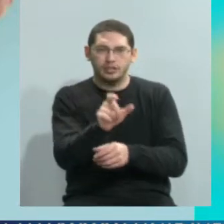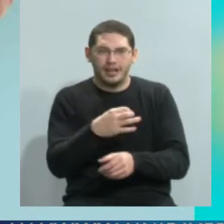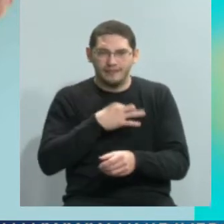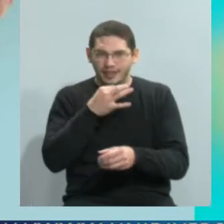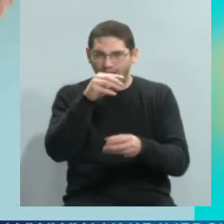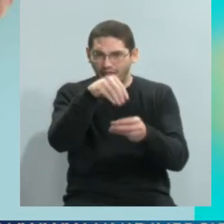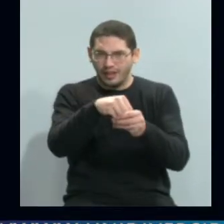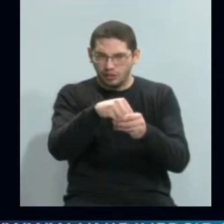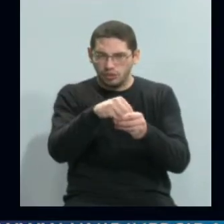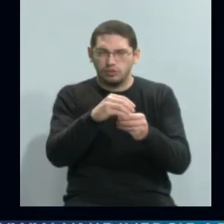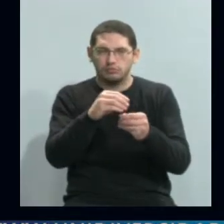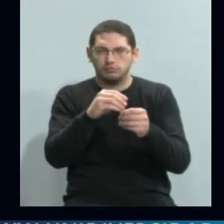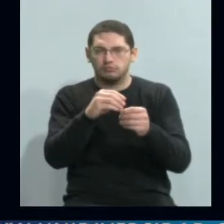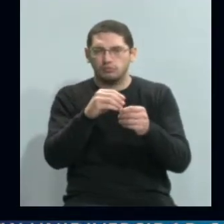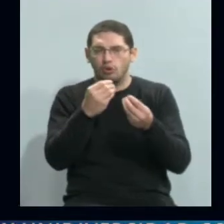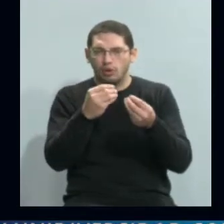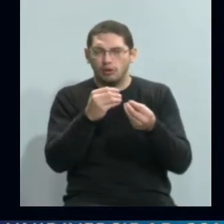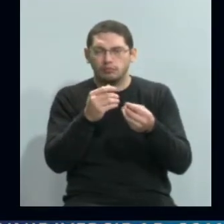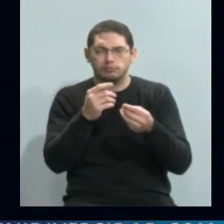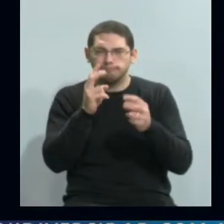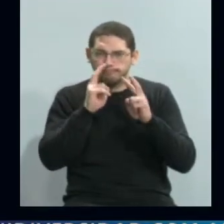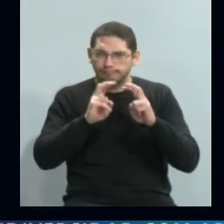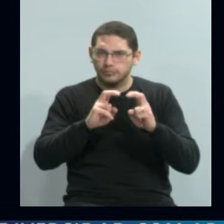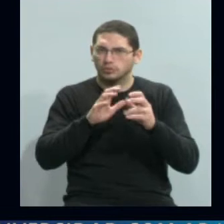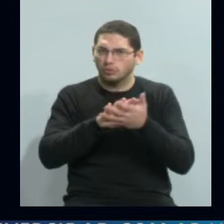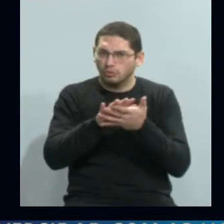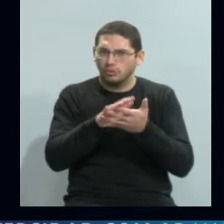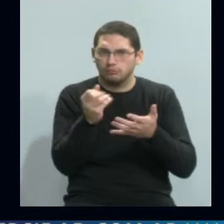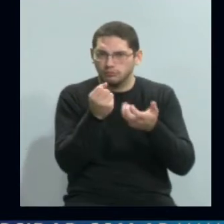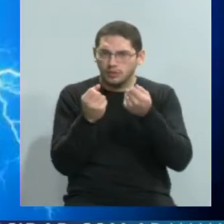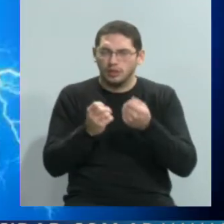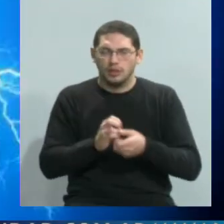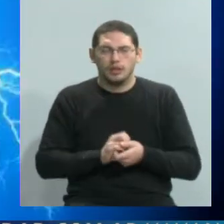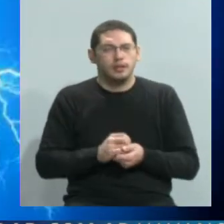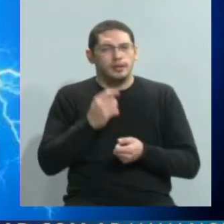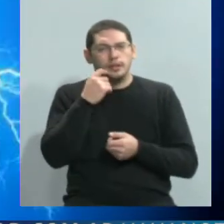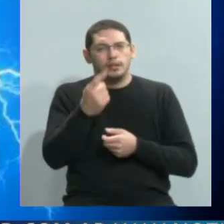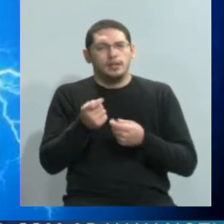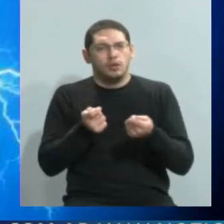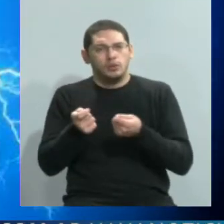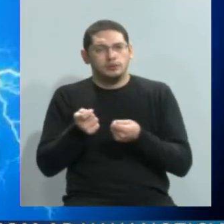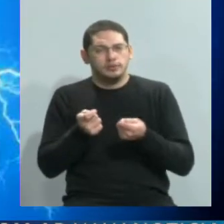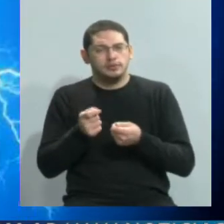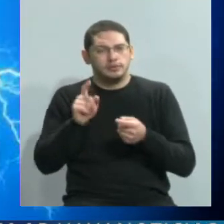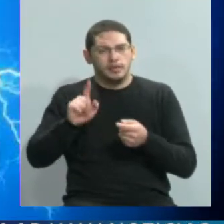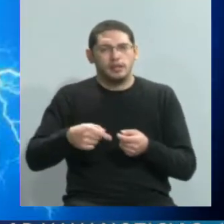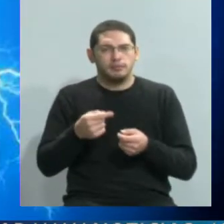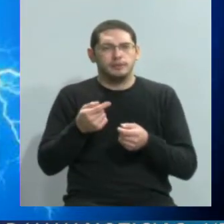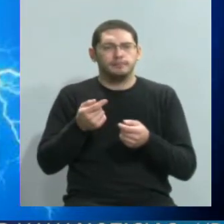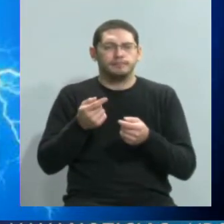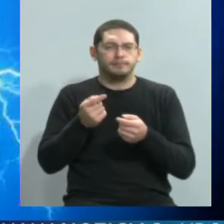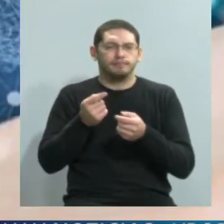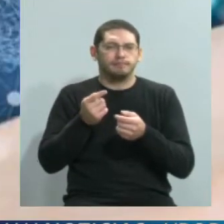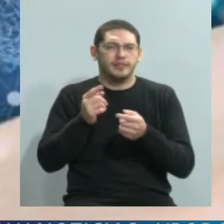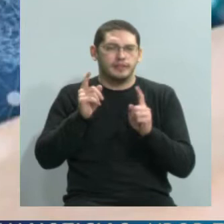Y la pregunta que uno también se hace es, por un lado al coaching, también se habla mucho de la aparición de las neurociencias,